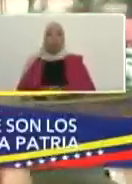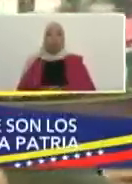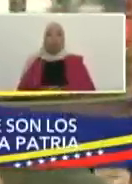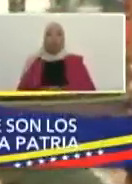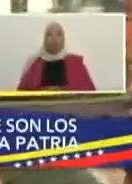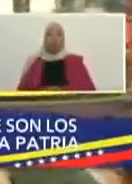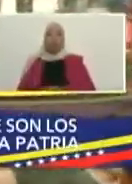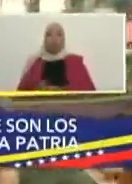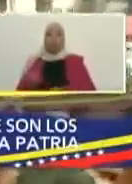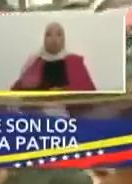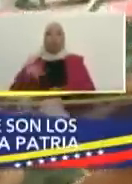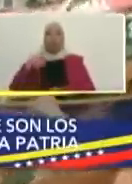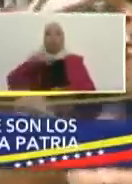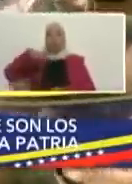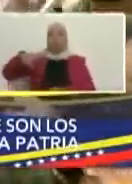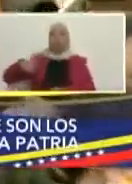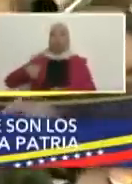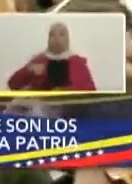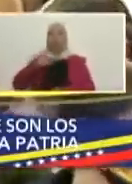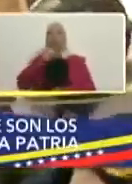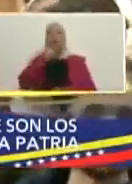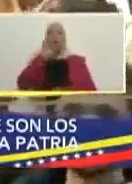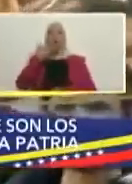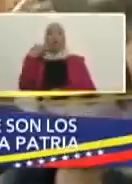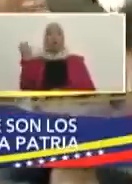Y después nos dijo a nosotros, a los más jóvenes,